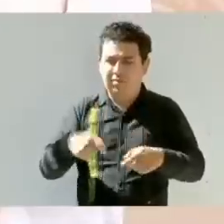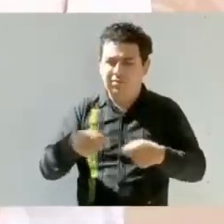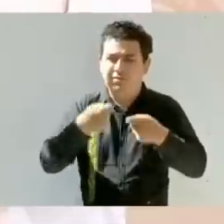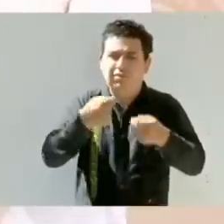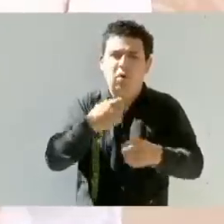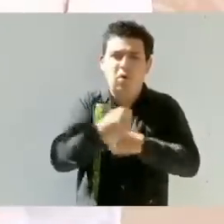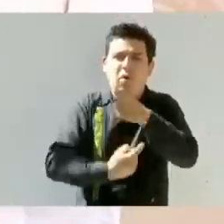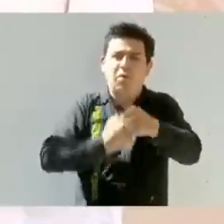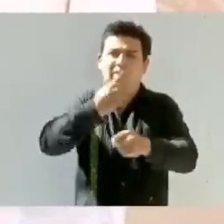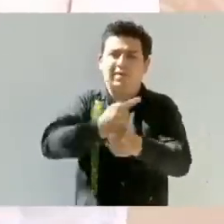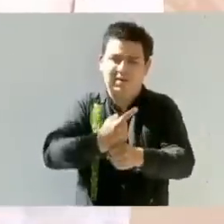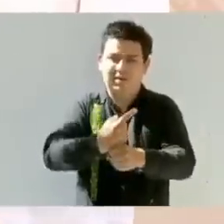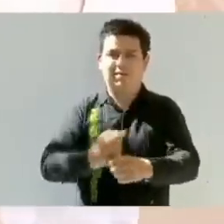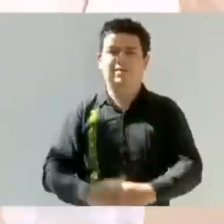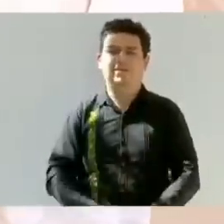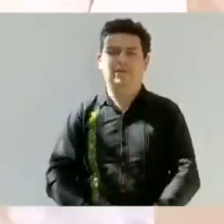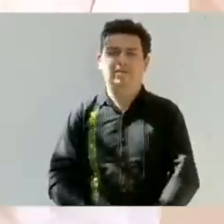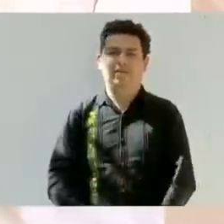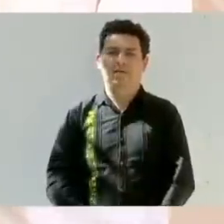no